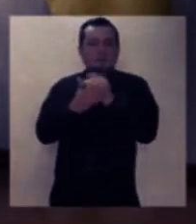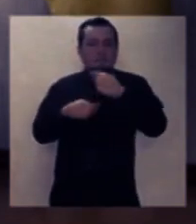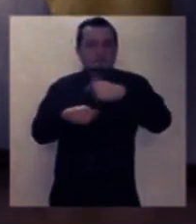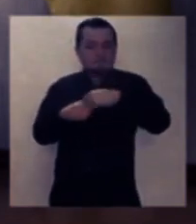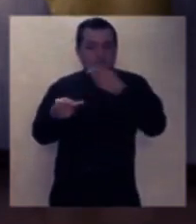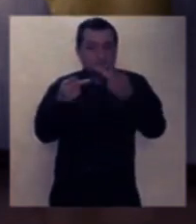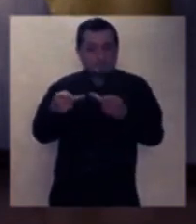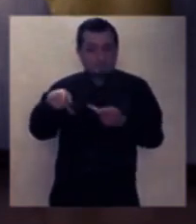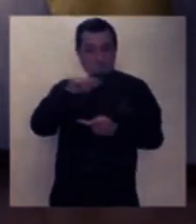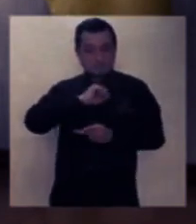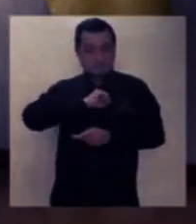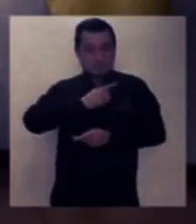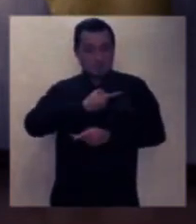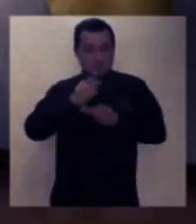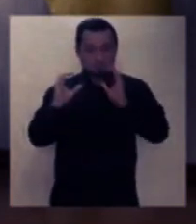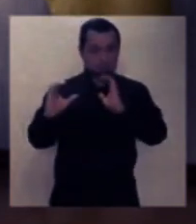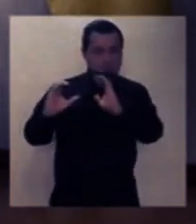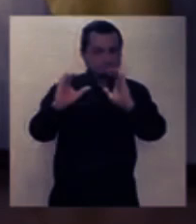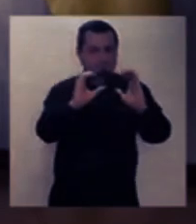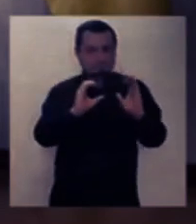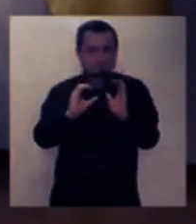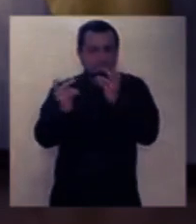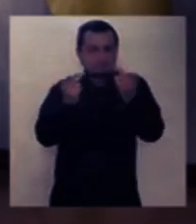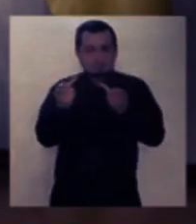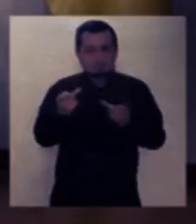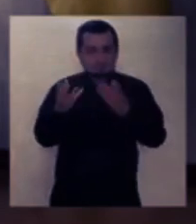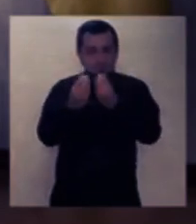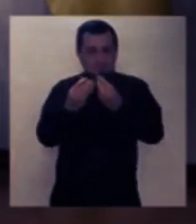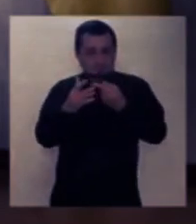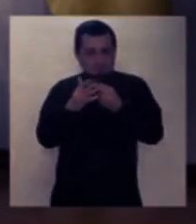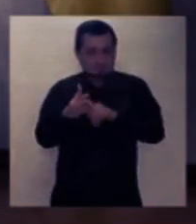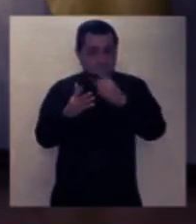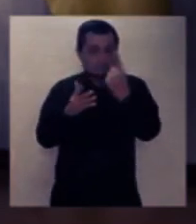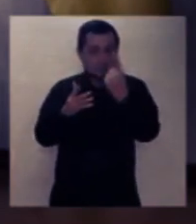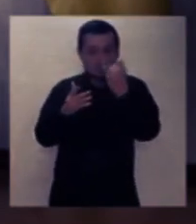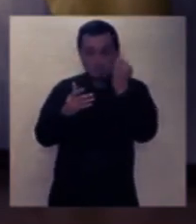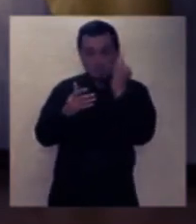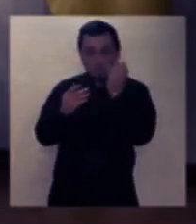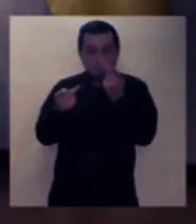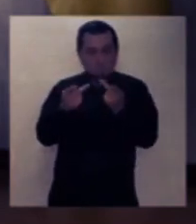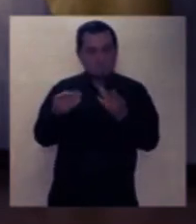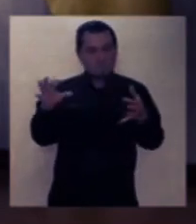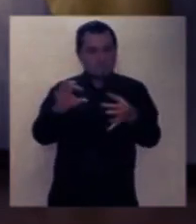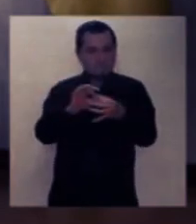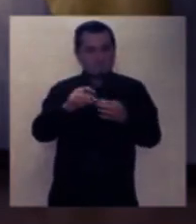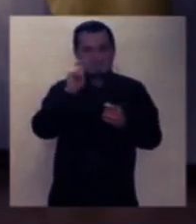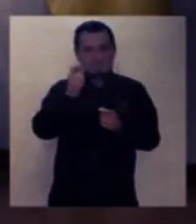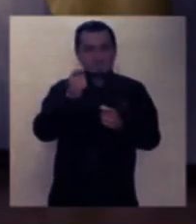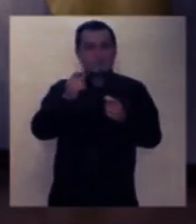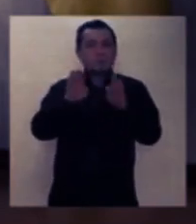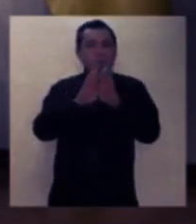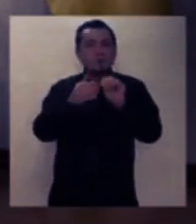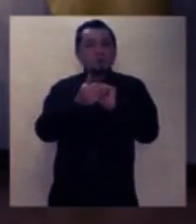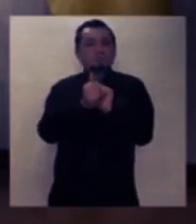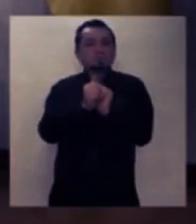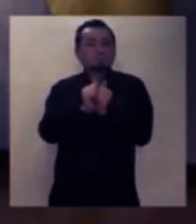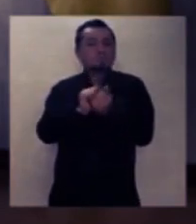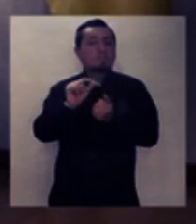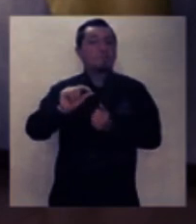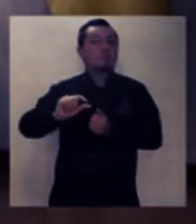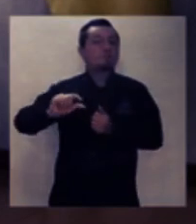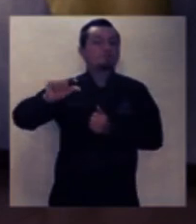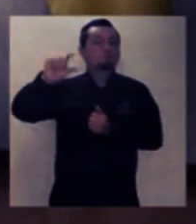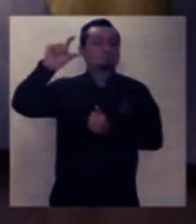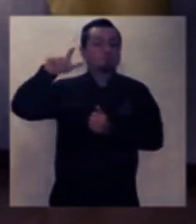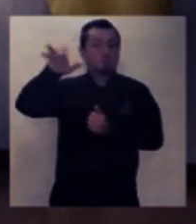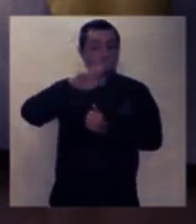éxito de nuestra estrategia en materia de salud pública nos permitió también iniciar, a partir del 1 de junio, el proceso de reactivación gradual de nuestra